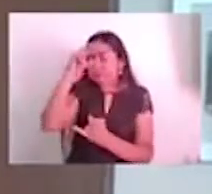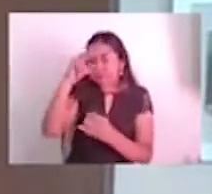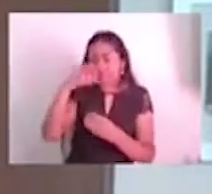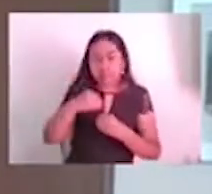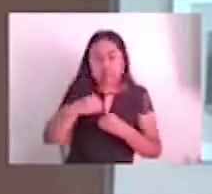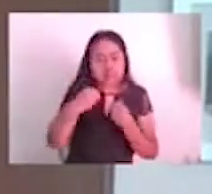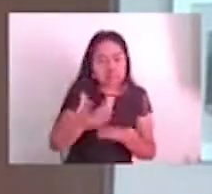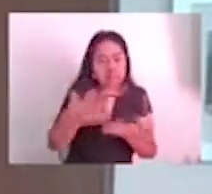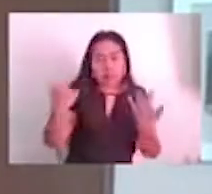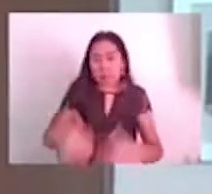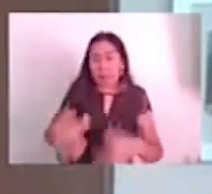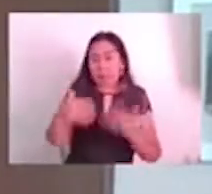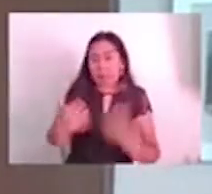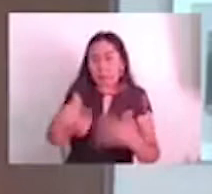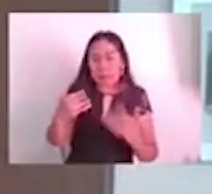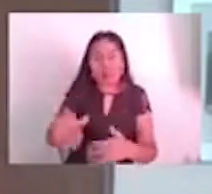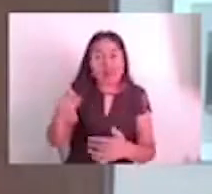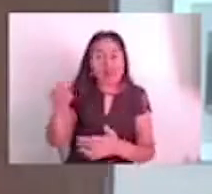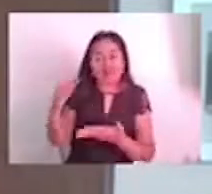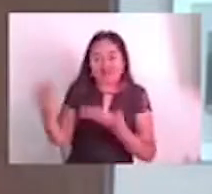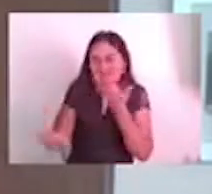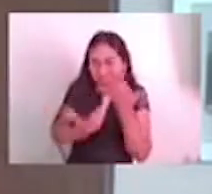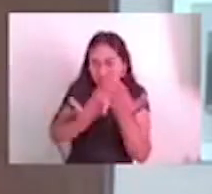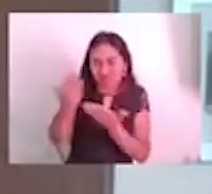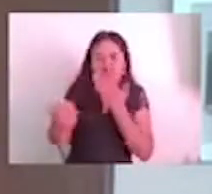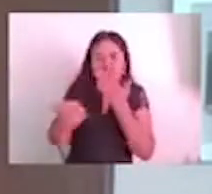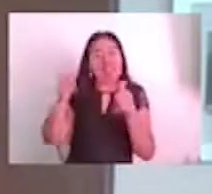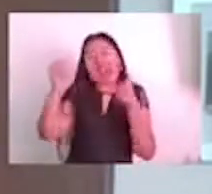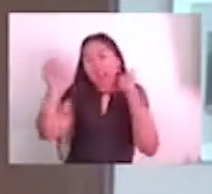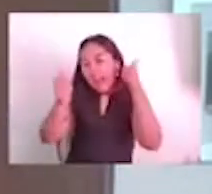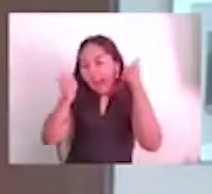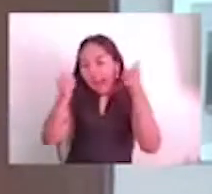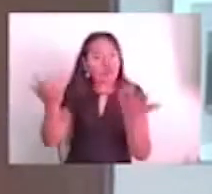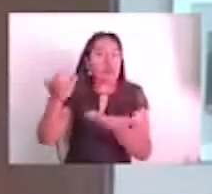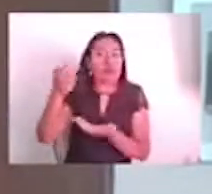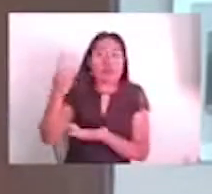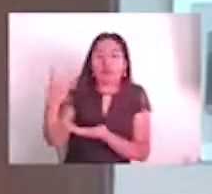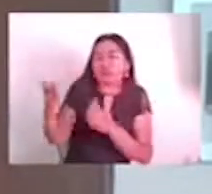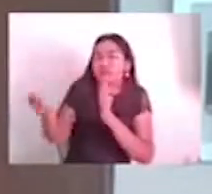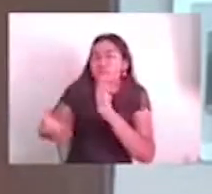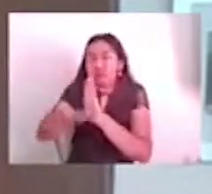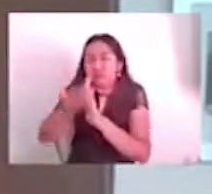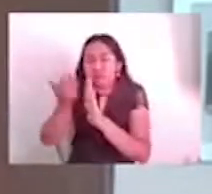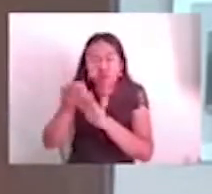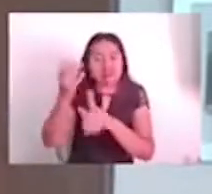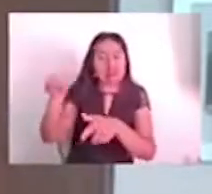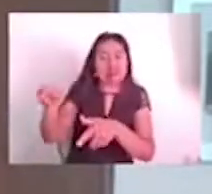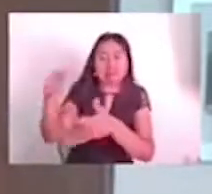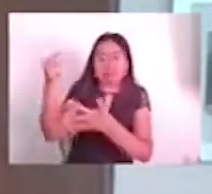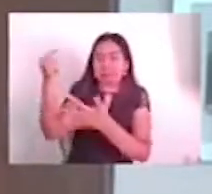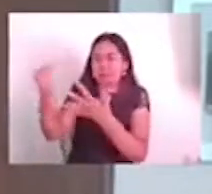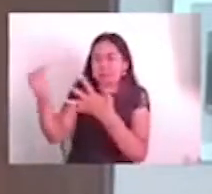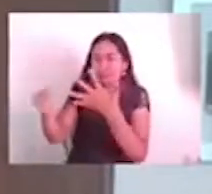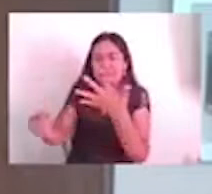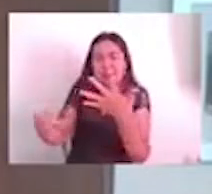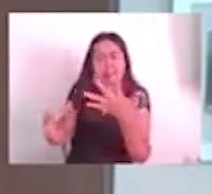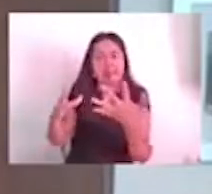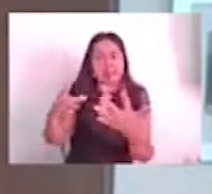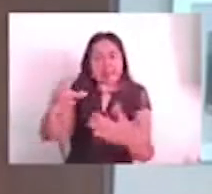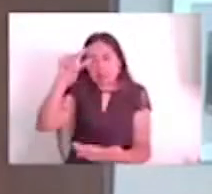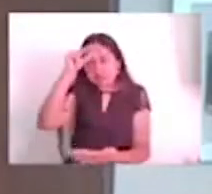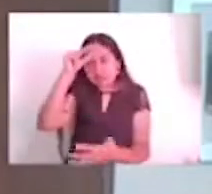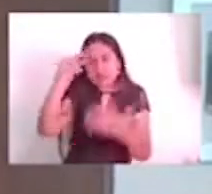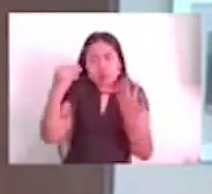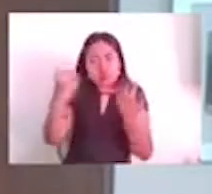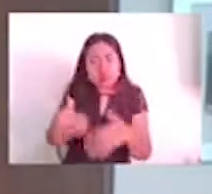propia multidisciplina, ¿no? Arqueólogo, arquitecto, bueno, entonces... Hemos tenido unas